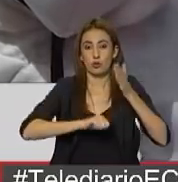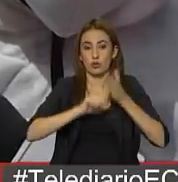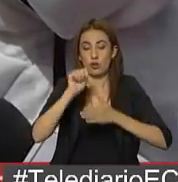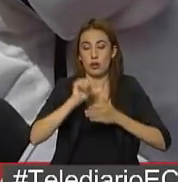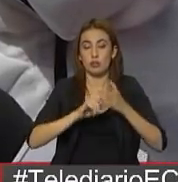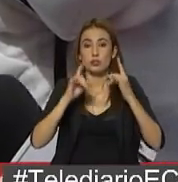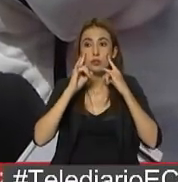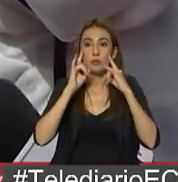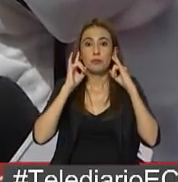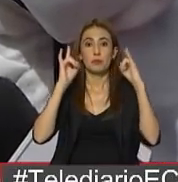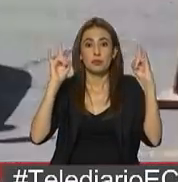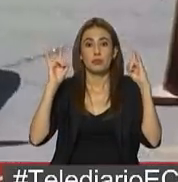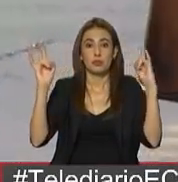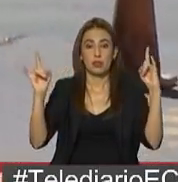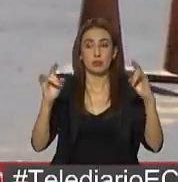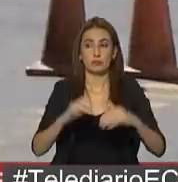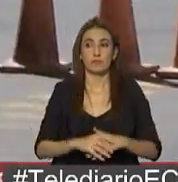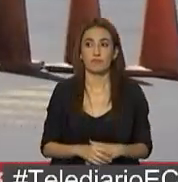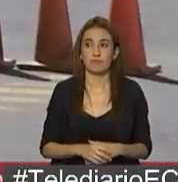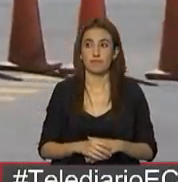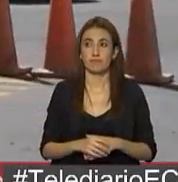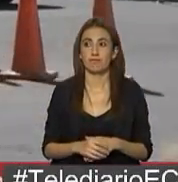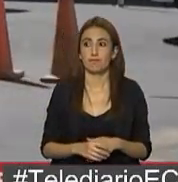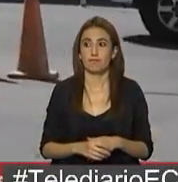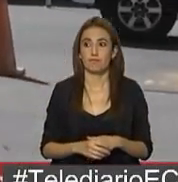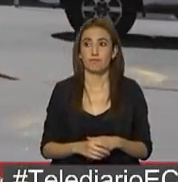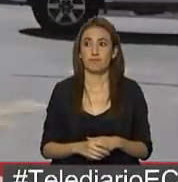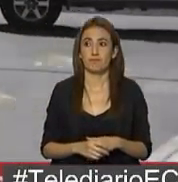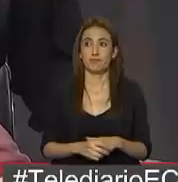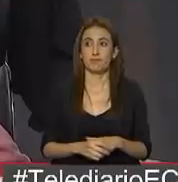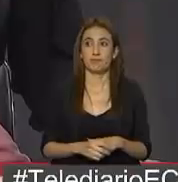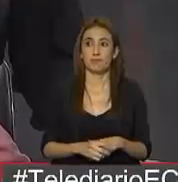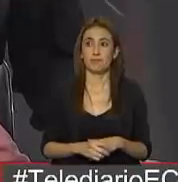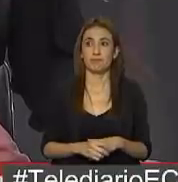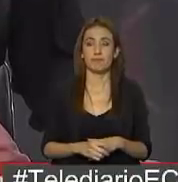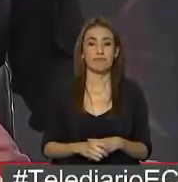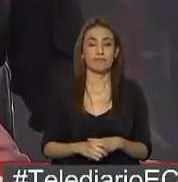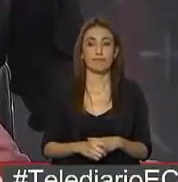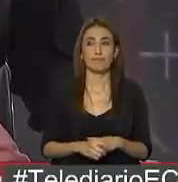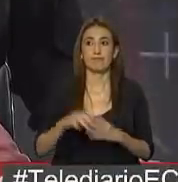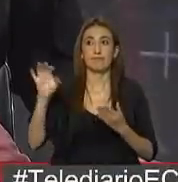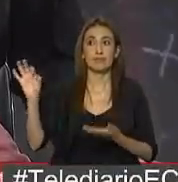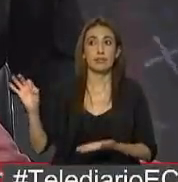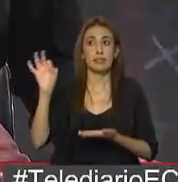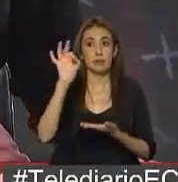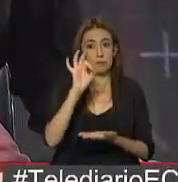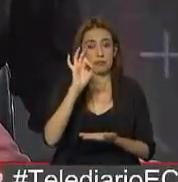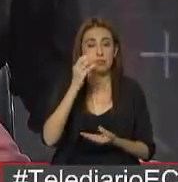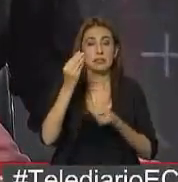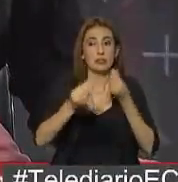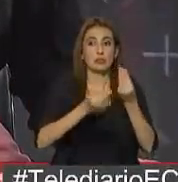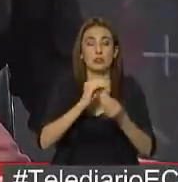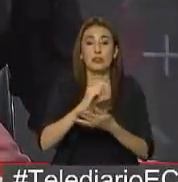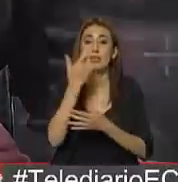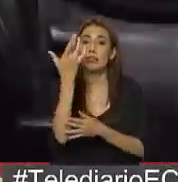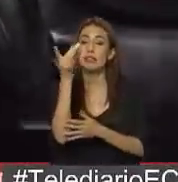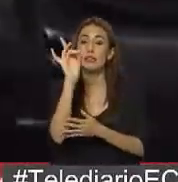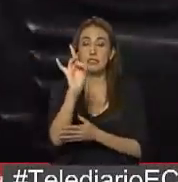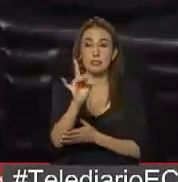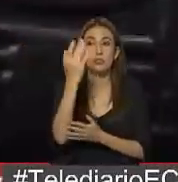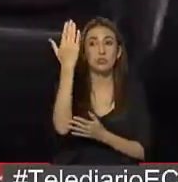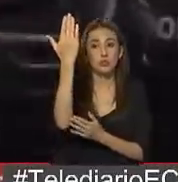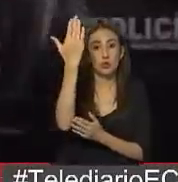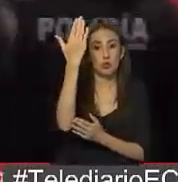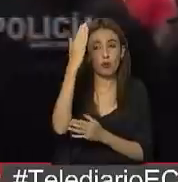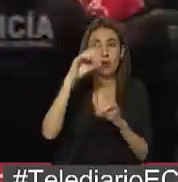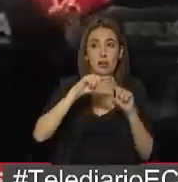cuales perjudicaron al pueblo ecuatoriano. Valeria Villarroel, Ecuador TV. En representación de 18 alcaldes del Partido Social Cristiano,